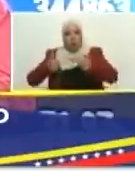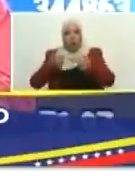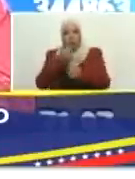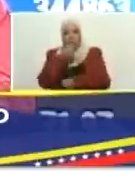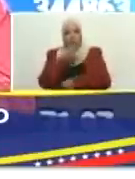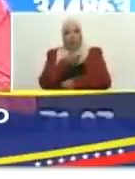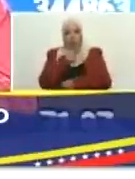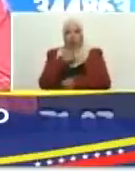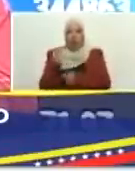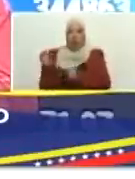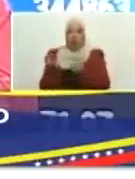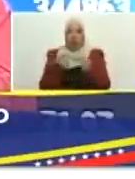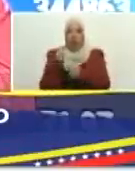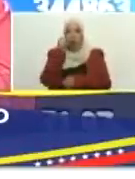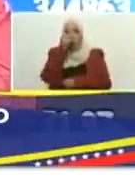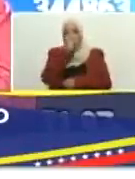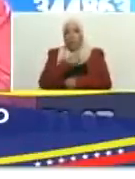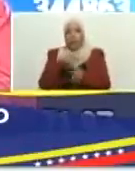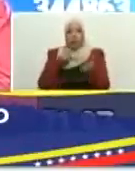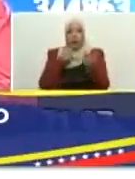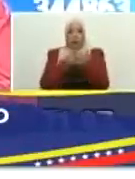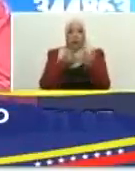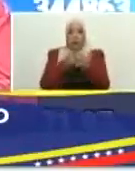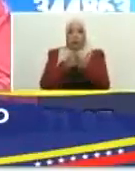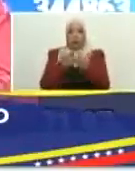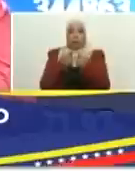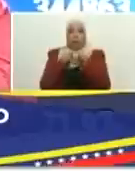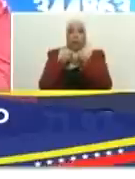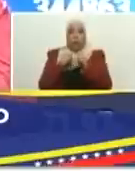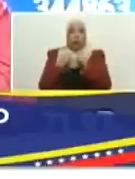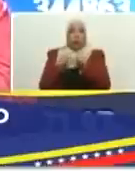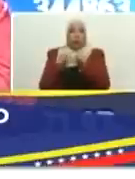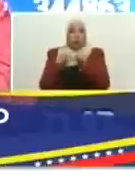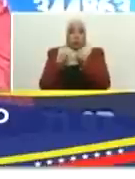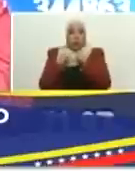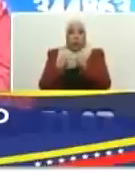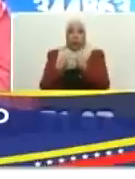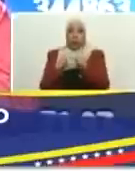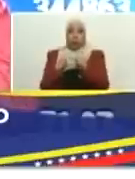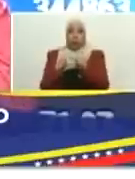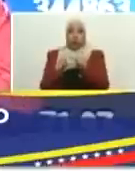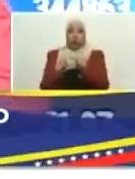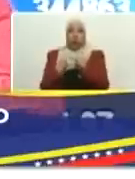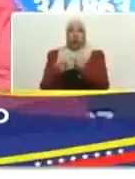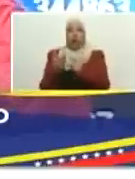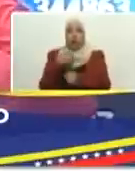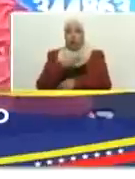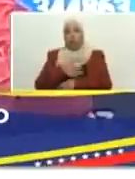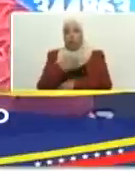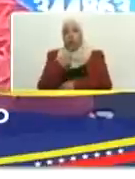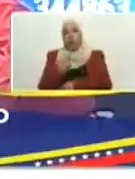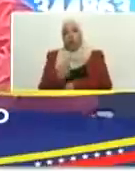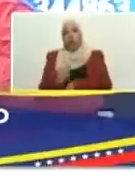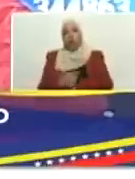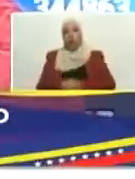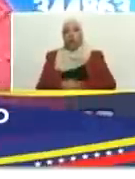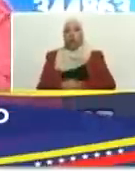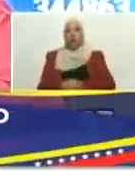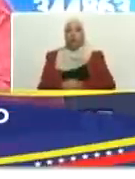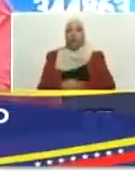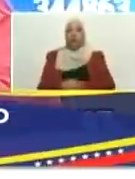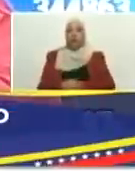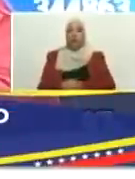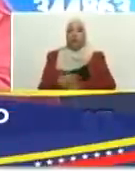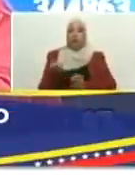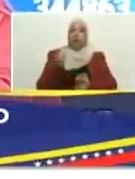bonita, de batalla, intensa, donde siempre yo les puedo decir, porque he estado